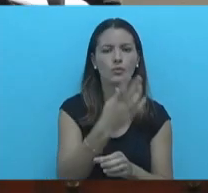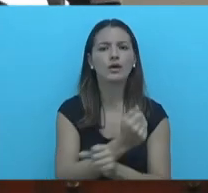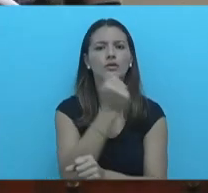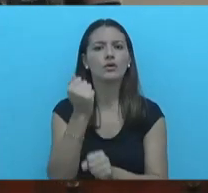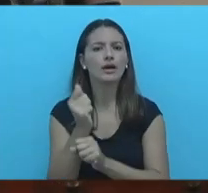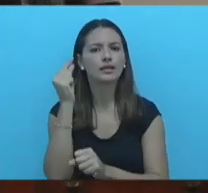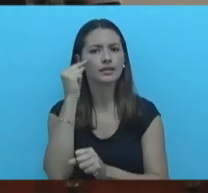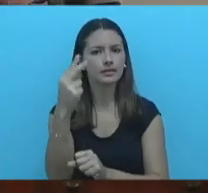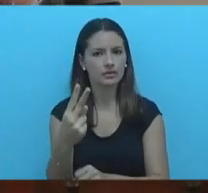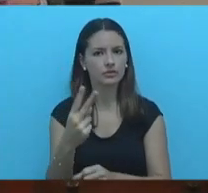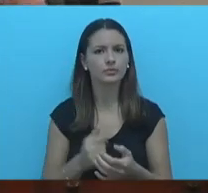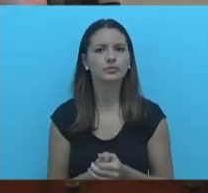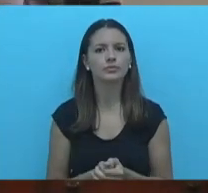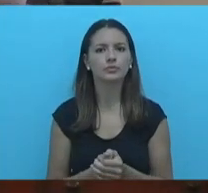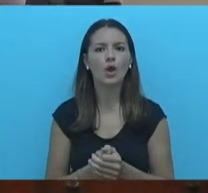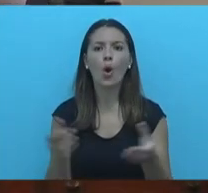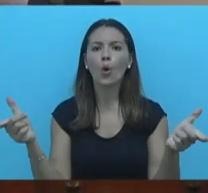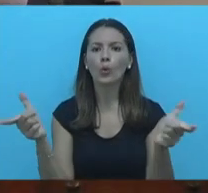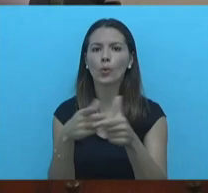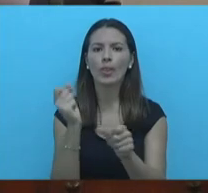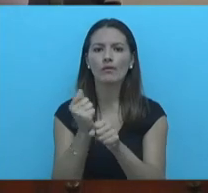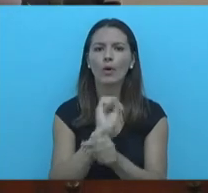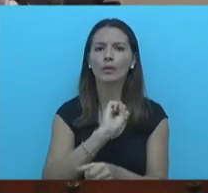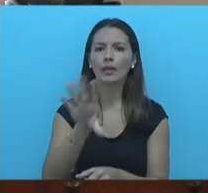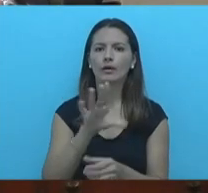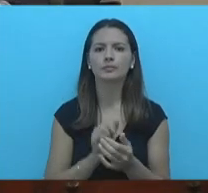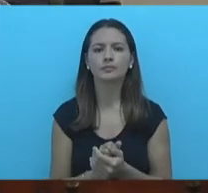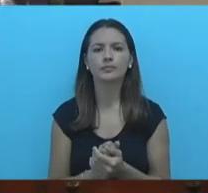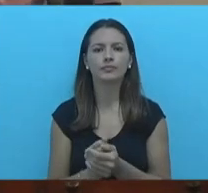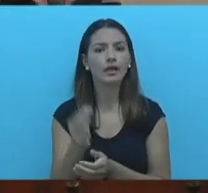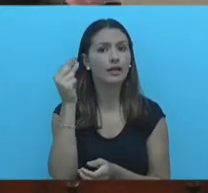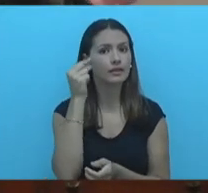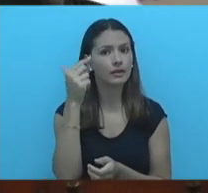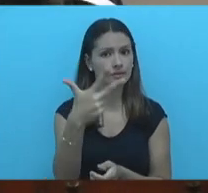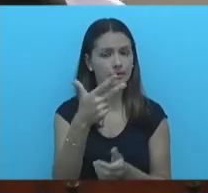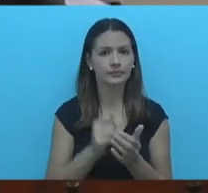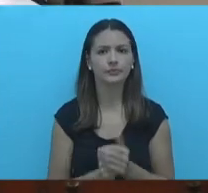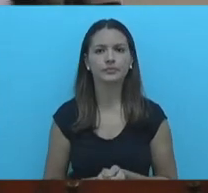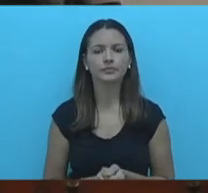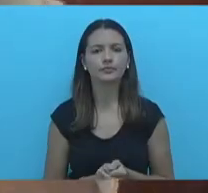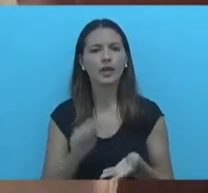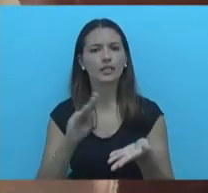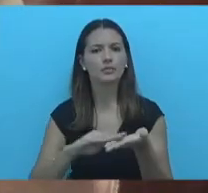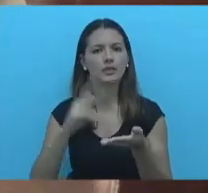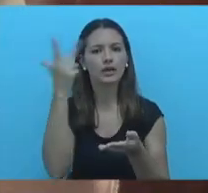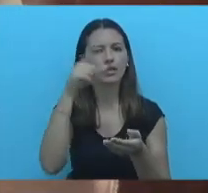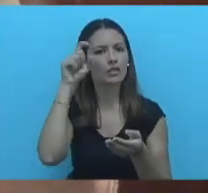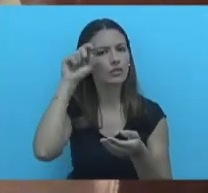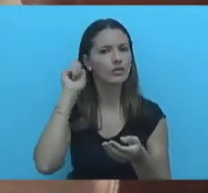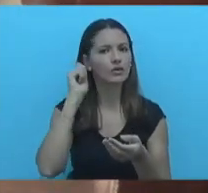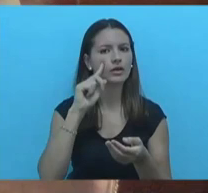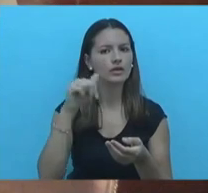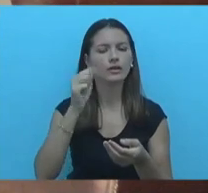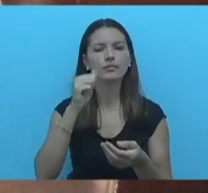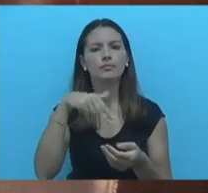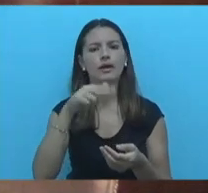32. A las comisiones asignadas. 33. Diputado Ejima, tiene uso de la palabra. Señor presidente, para solicitar que se reserve en